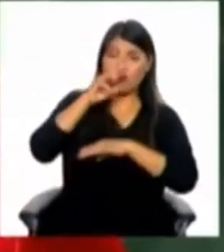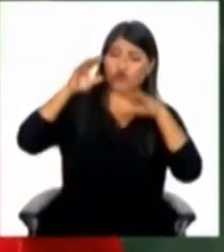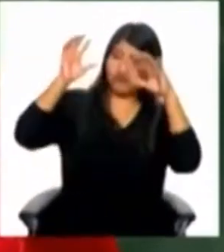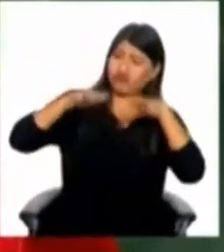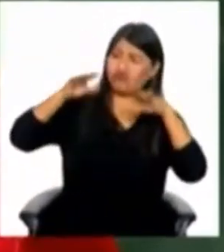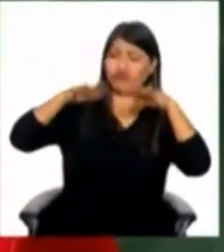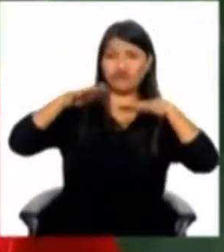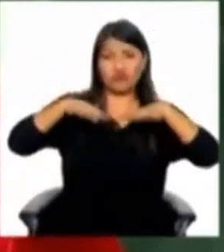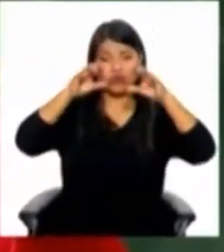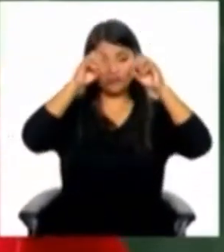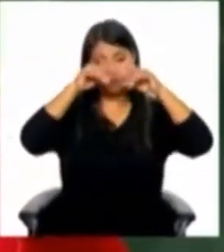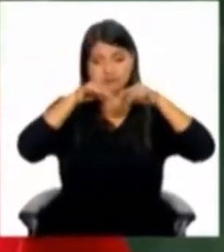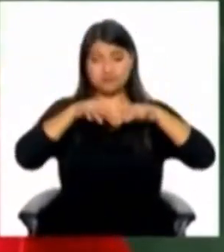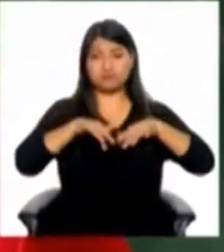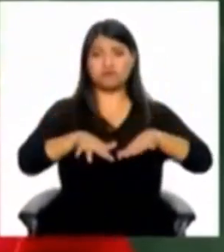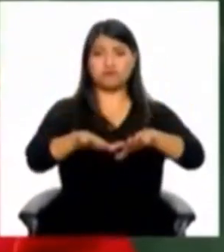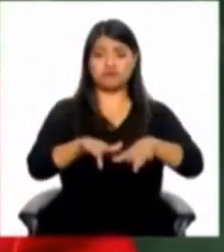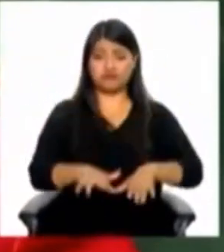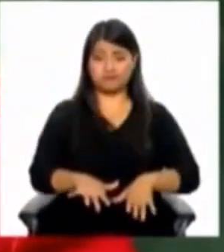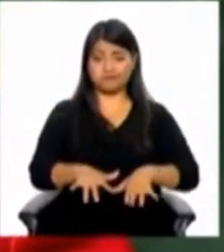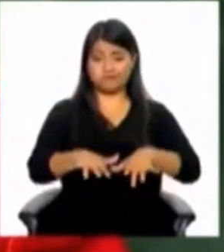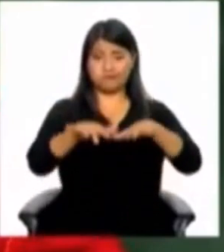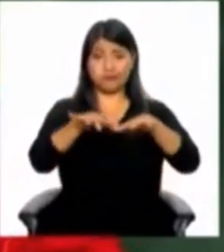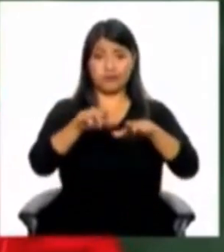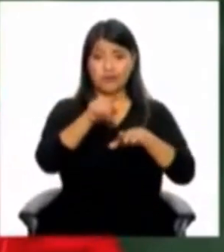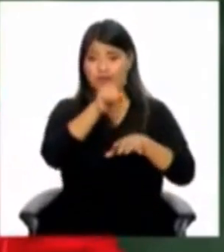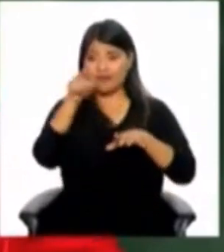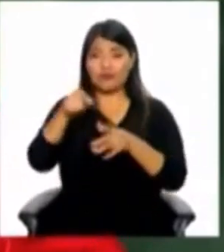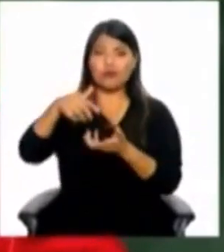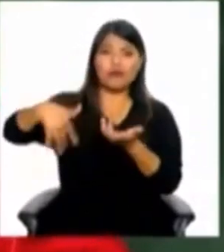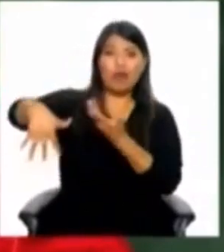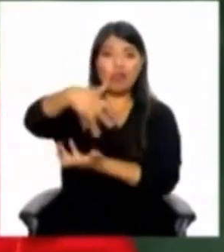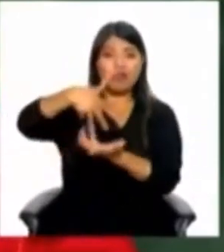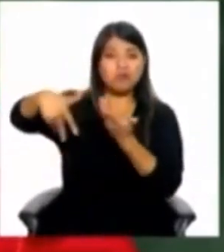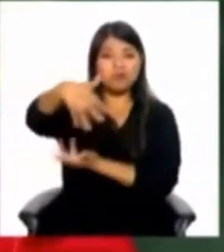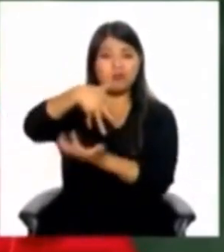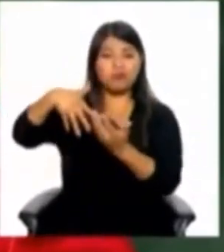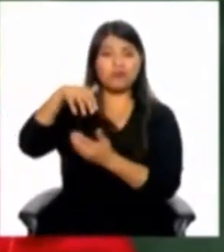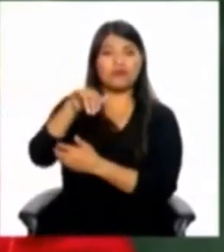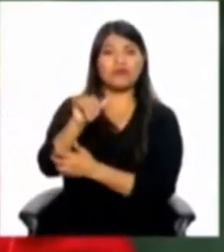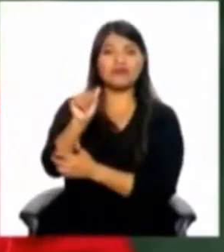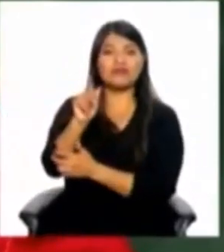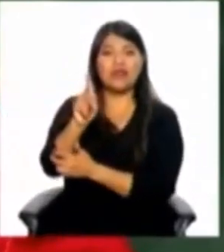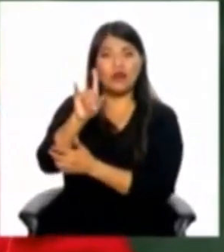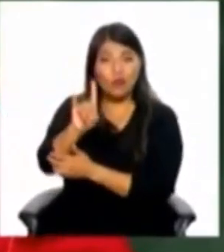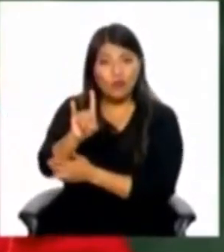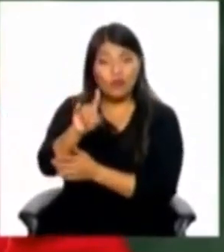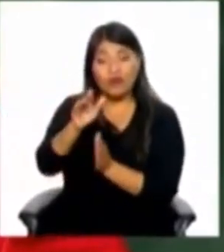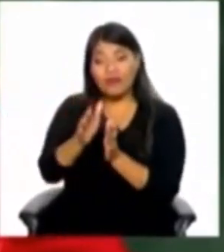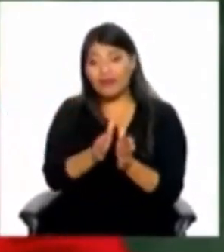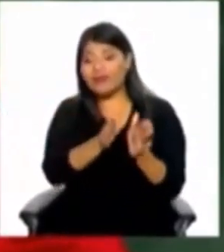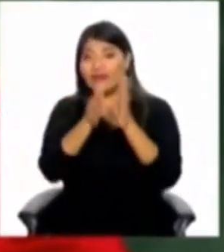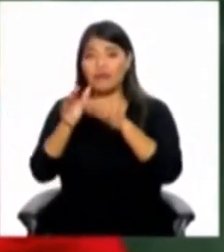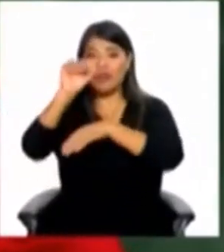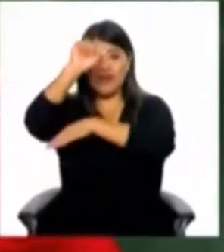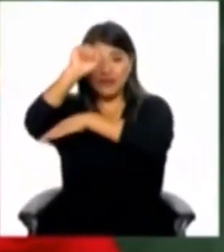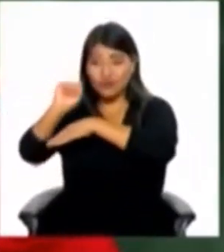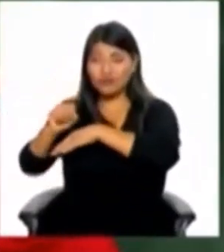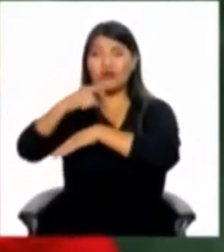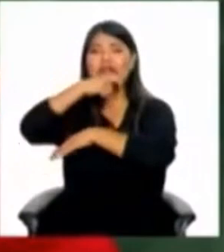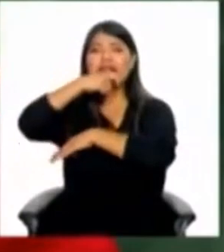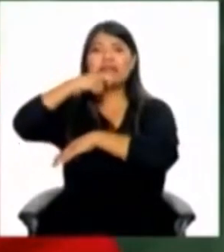a las cuales siguió el embate del ciclón Yaku. En el sur, las sequías y